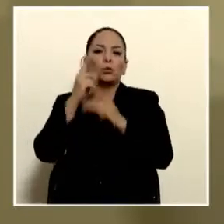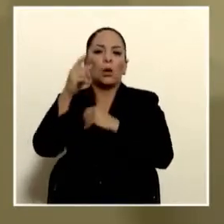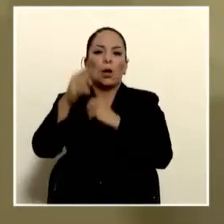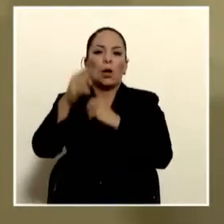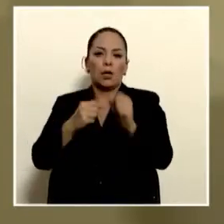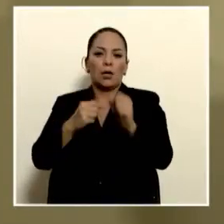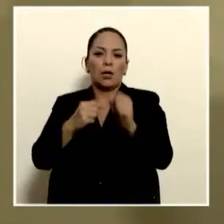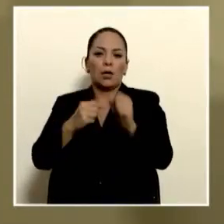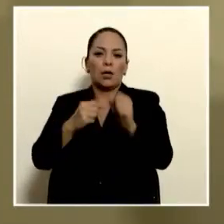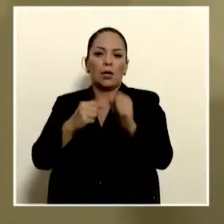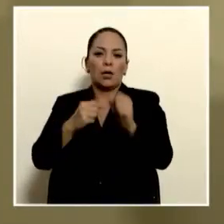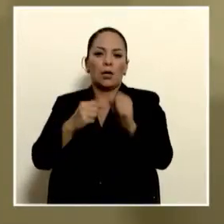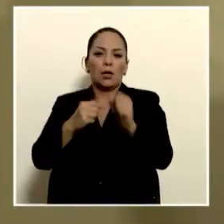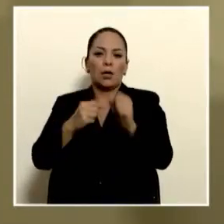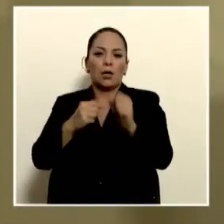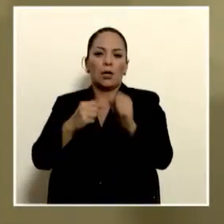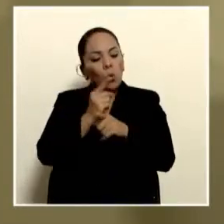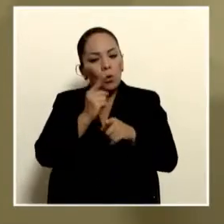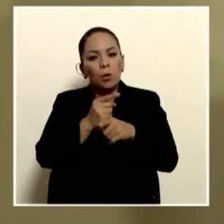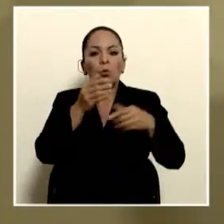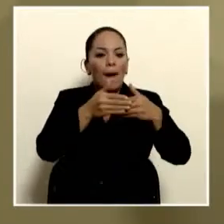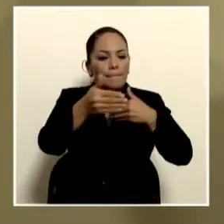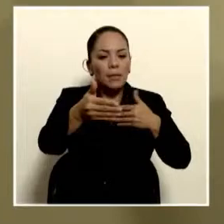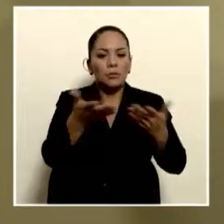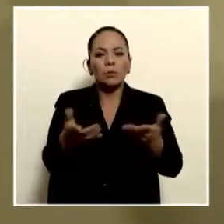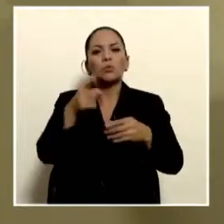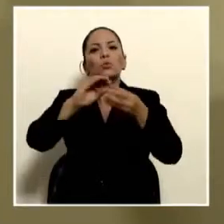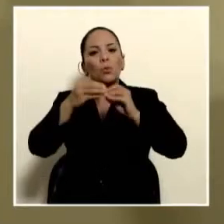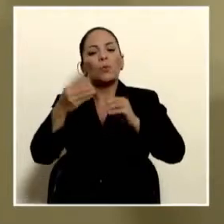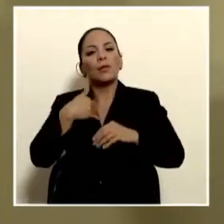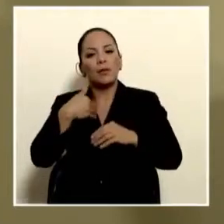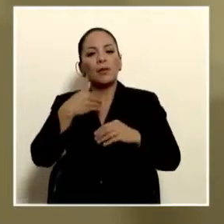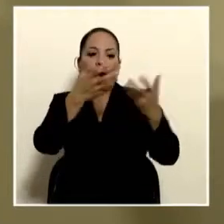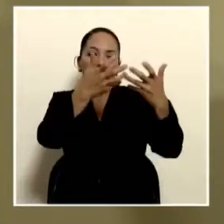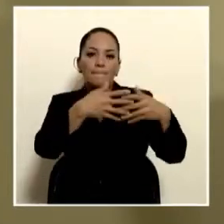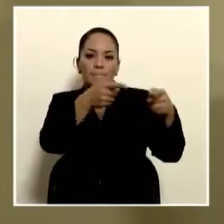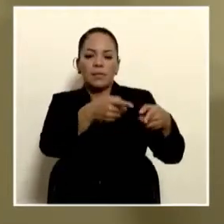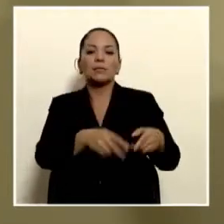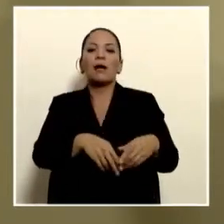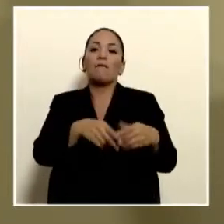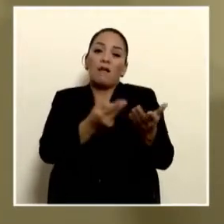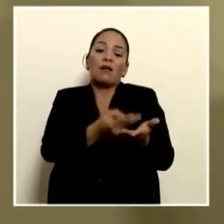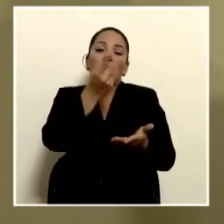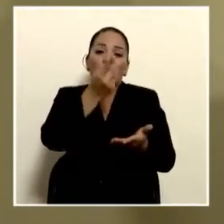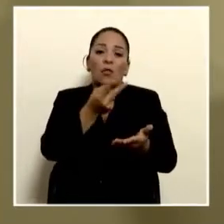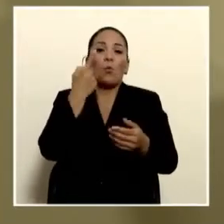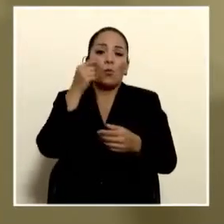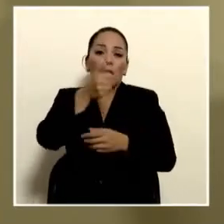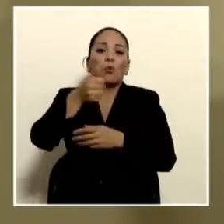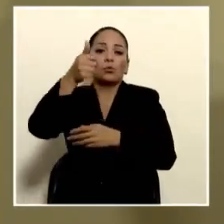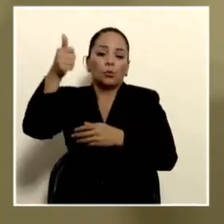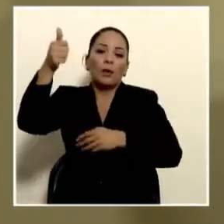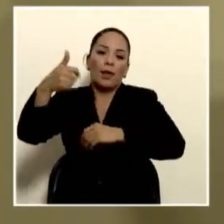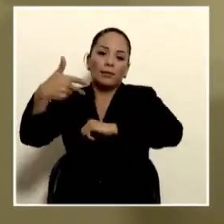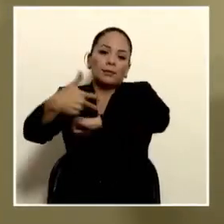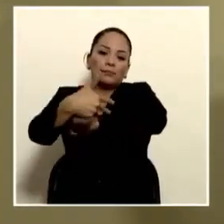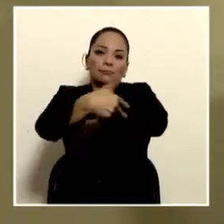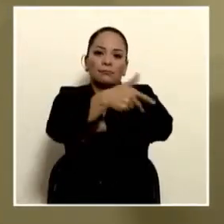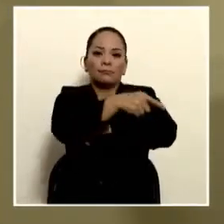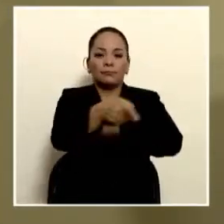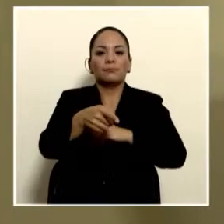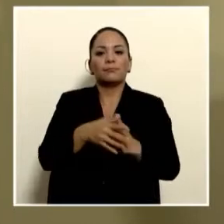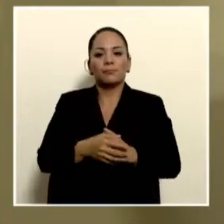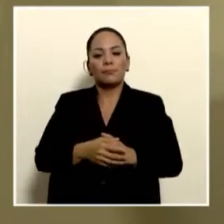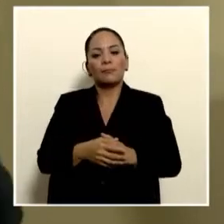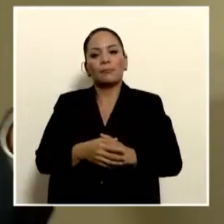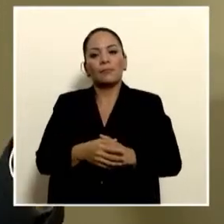hacer las ampliaciones que se requieren. Eso es un número que lo tiene la concesionaria y validado por autoridades portuarias, lo